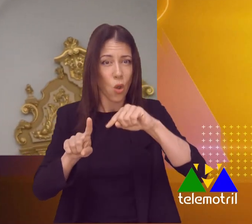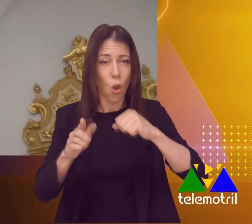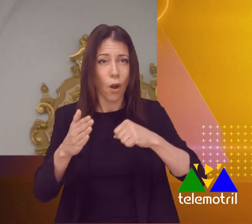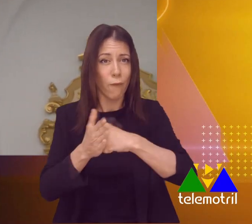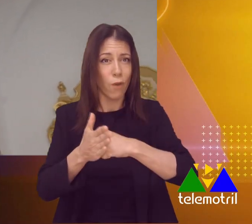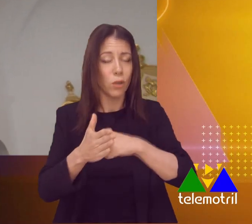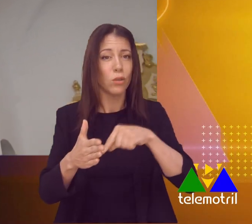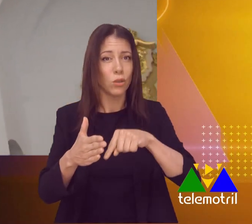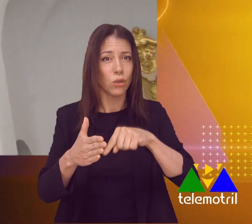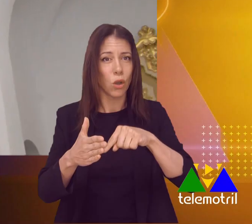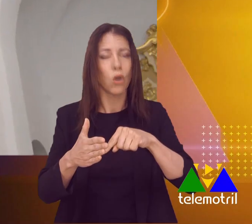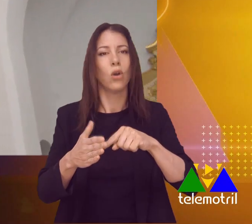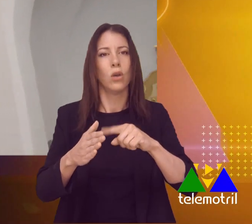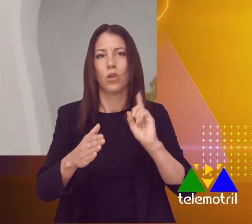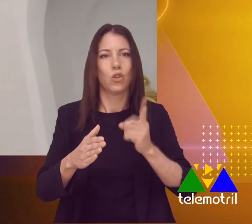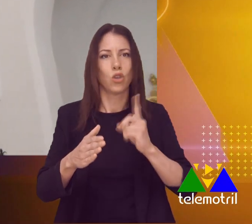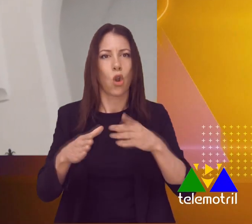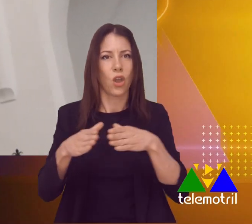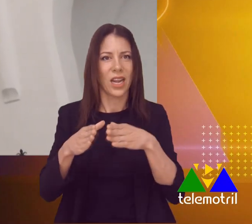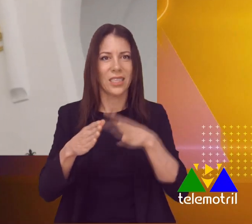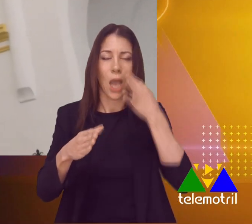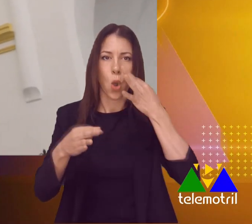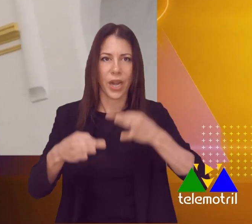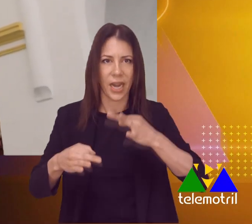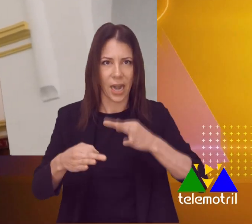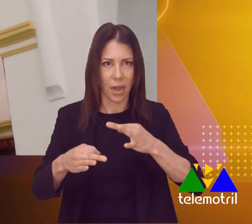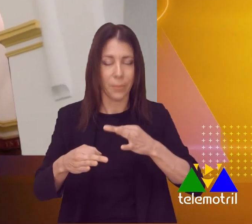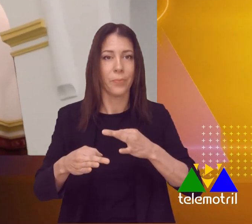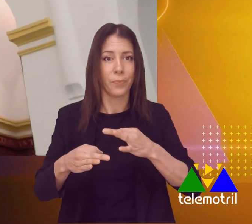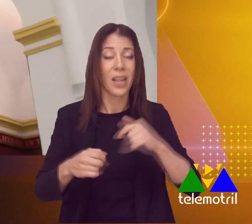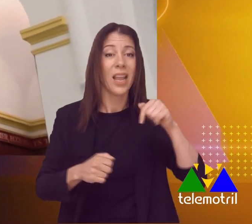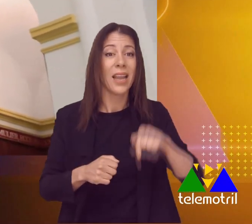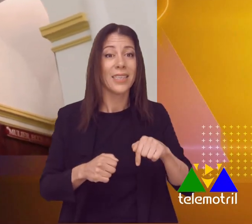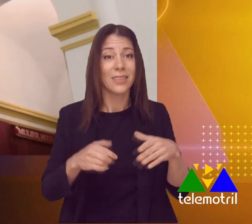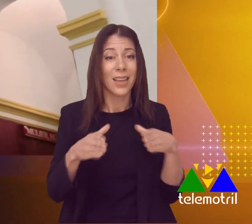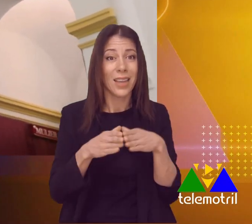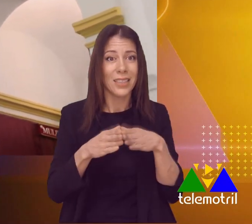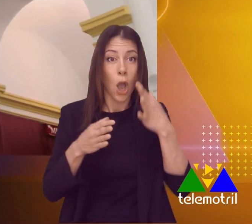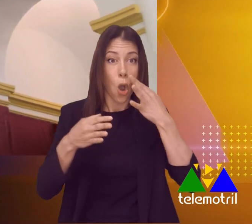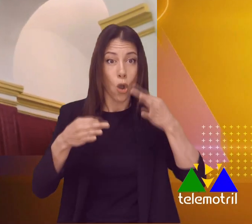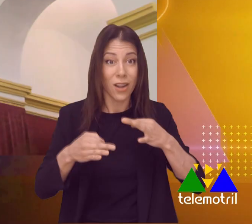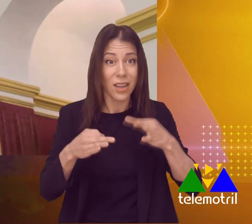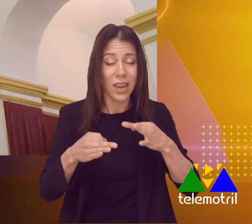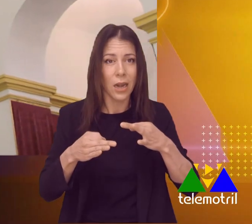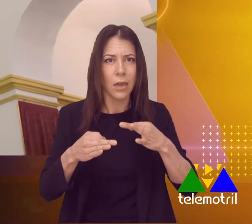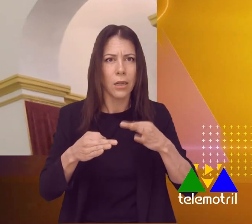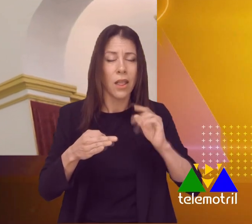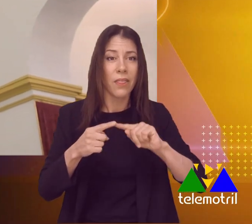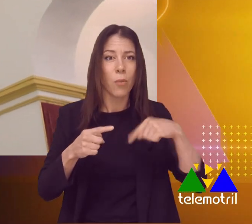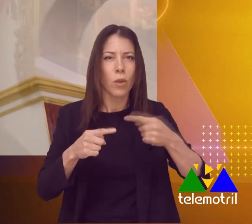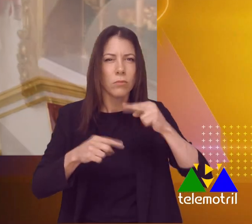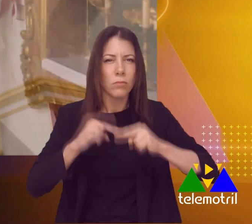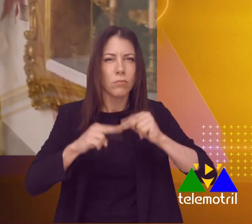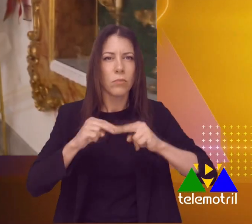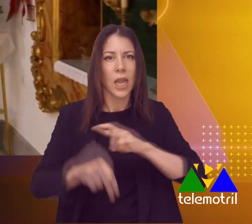fondo de la iglesia, sería la iglesia original. Esta iglesia original la levanta uno de